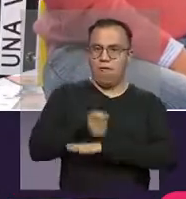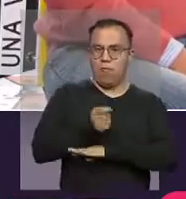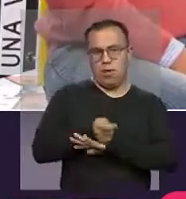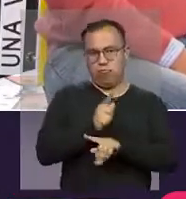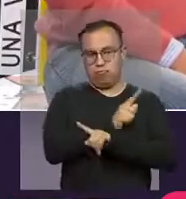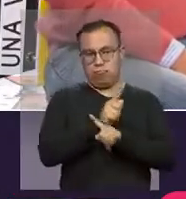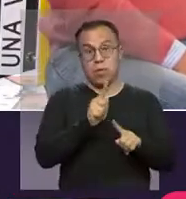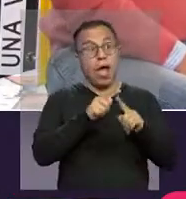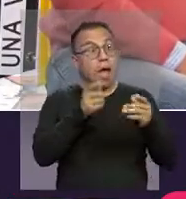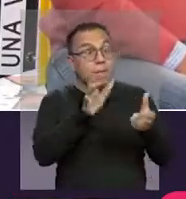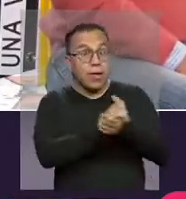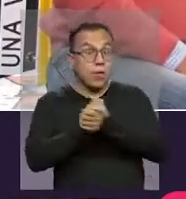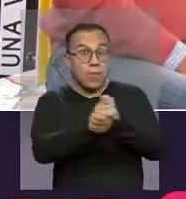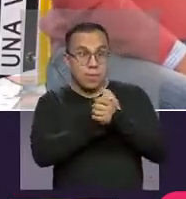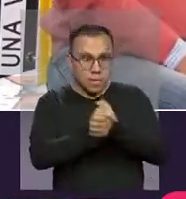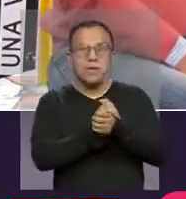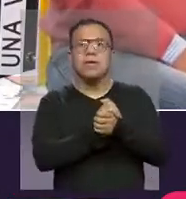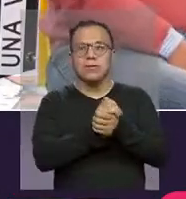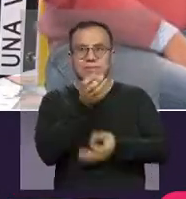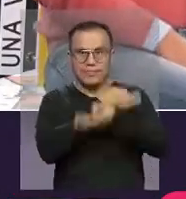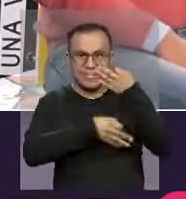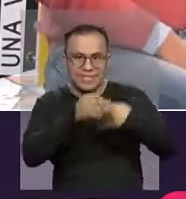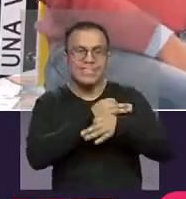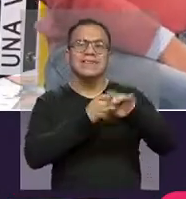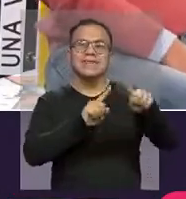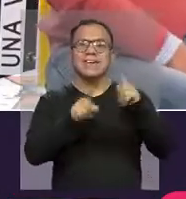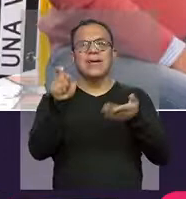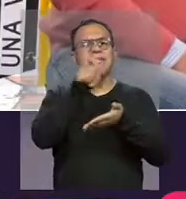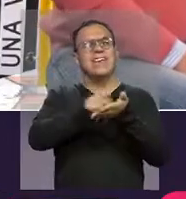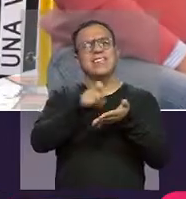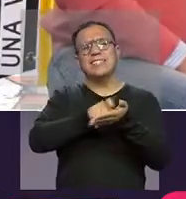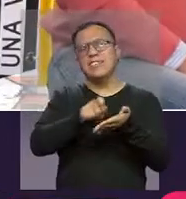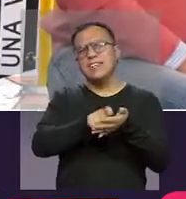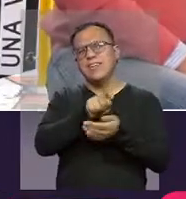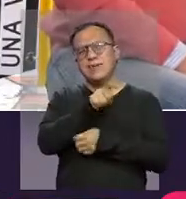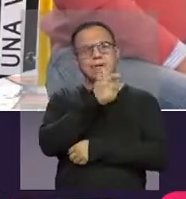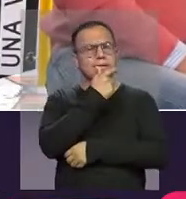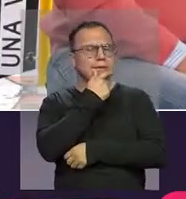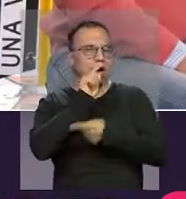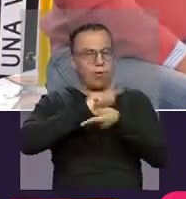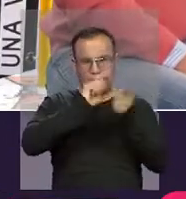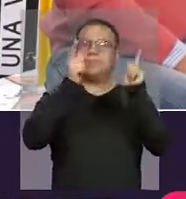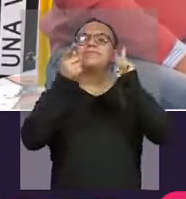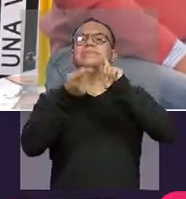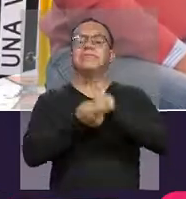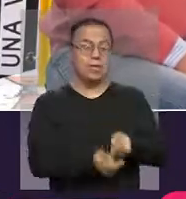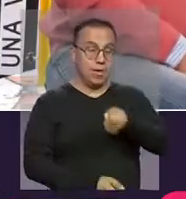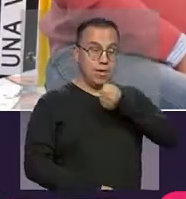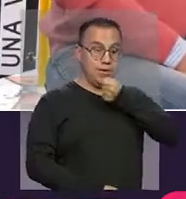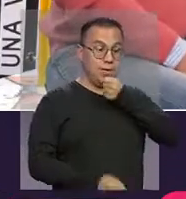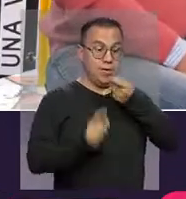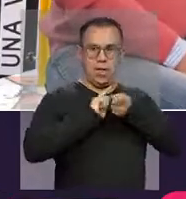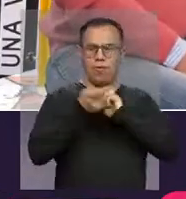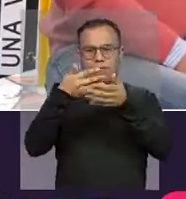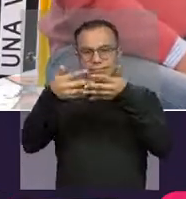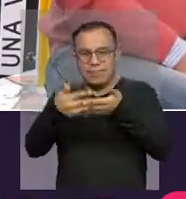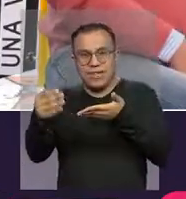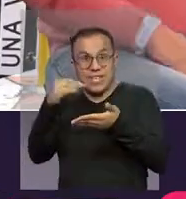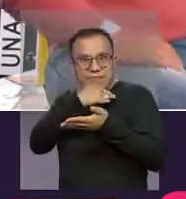ejerce, cuyos amigos ejercen por él, se dedica a escribir. ¿Cómo es esto de dar ese salto al lenguaje periodístico, a la narrativa y a la